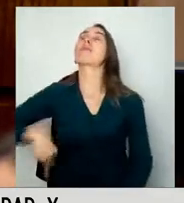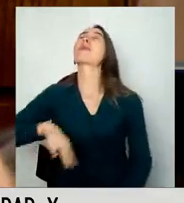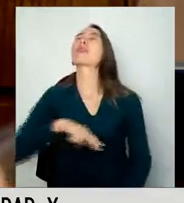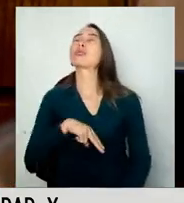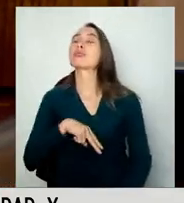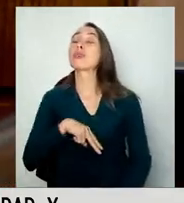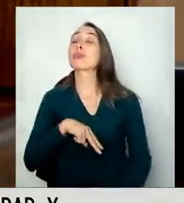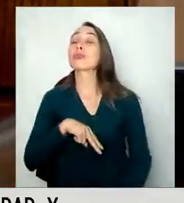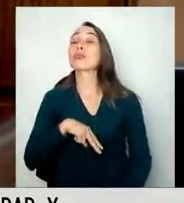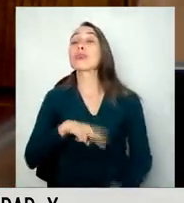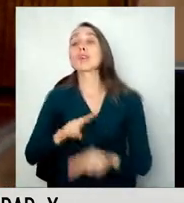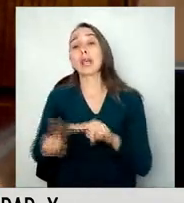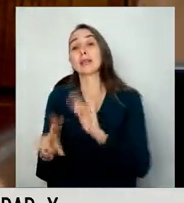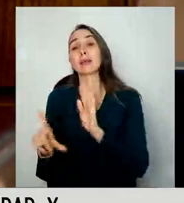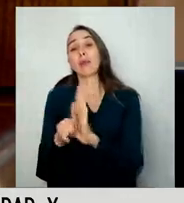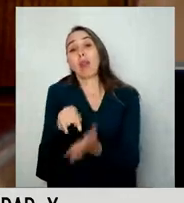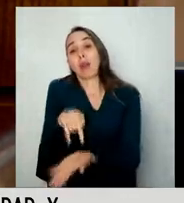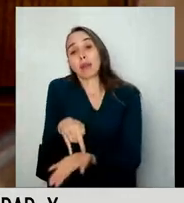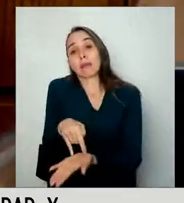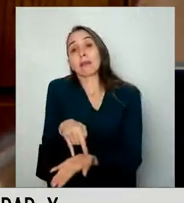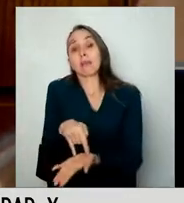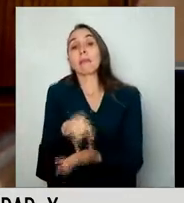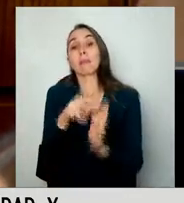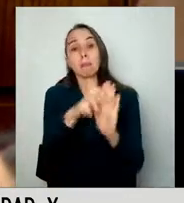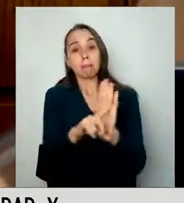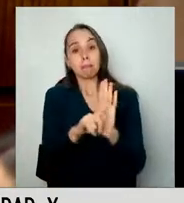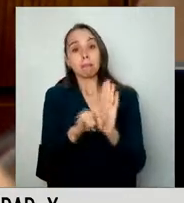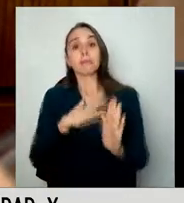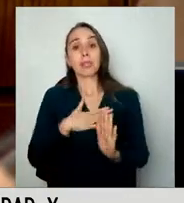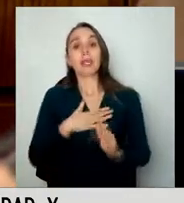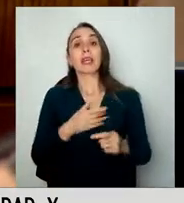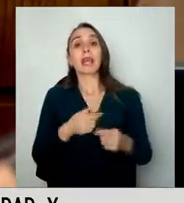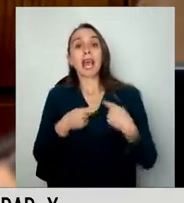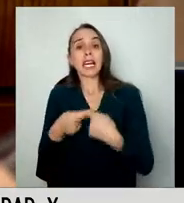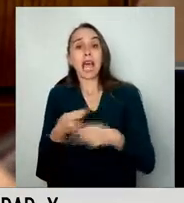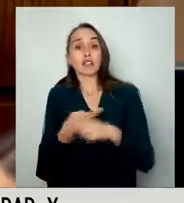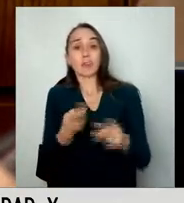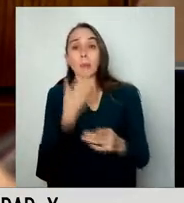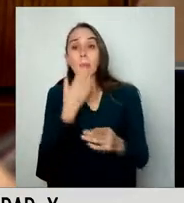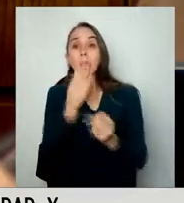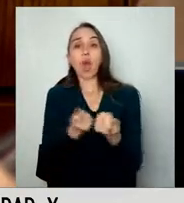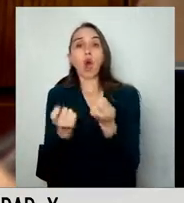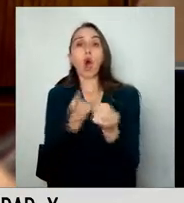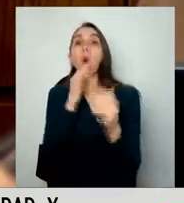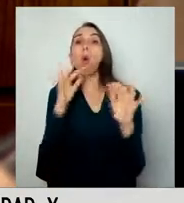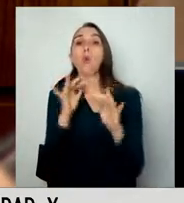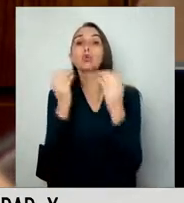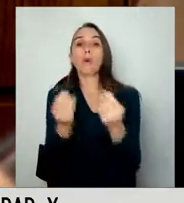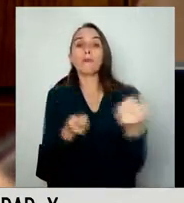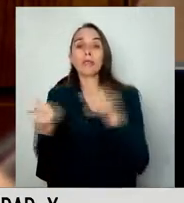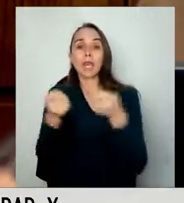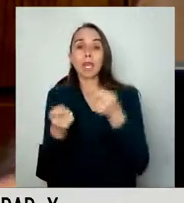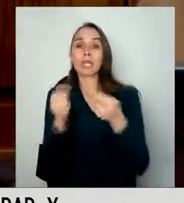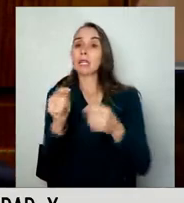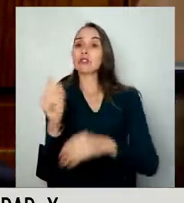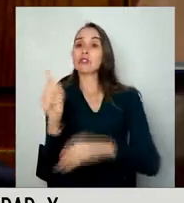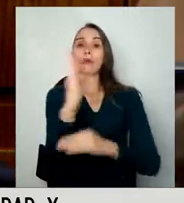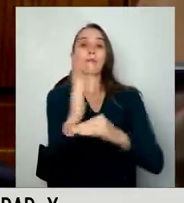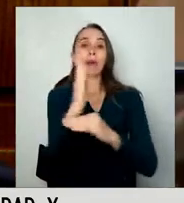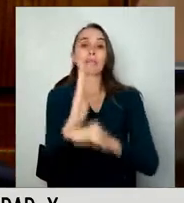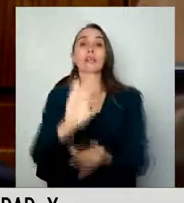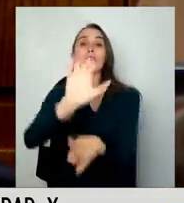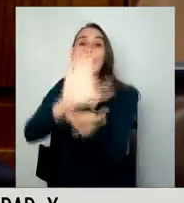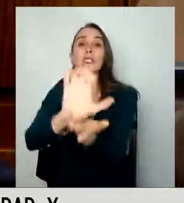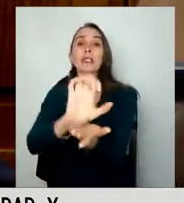es un proyecto que busca también hacer el gasto más eficiente Y por supuesto eso es de la esencia del uso de los recursos que el estado no sea